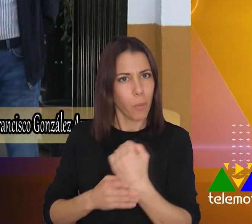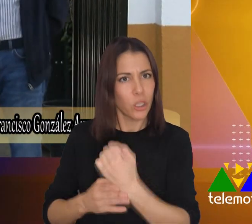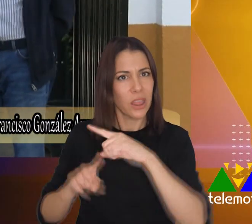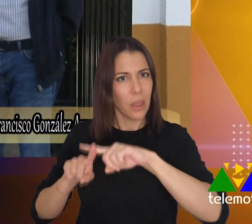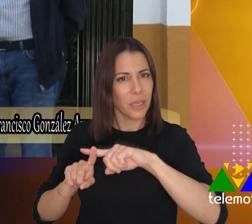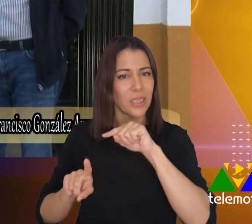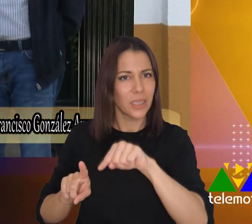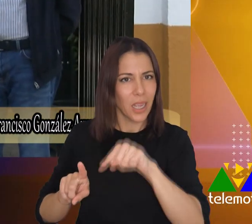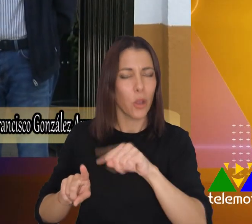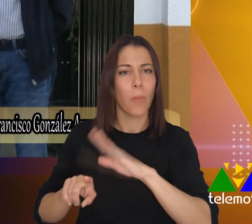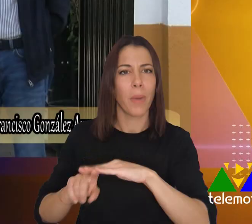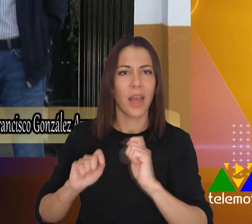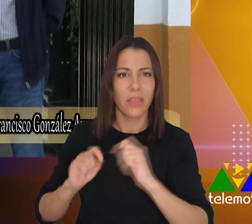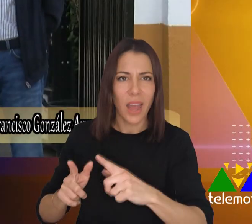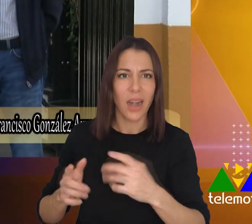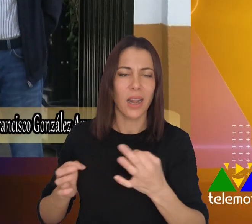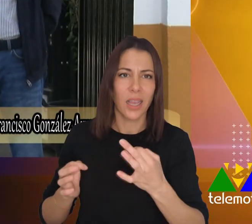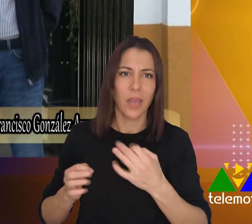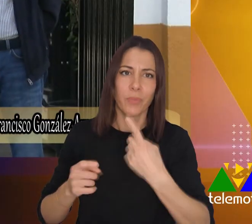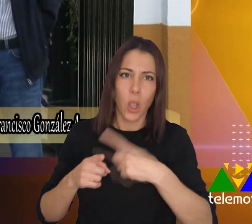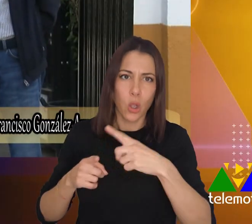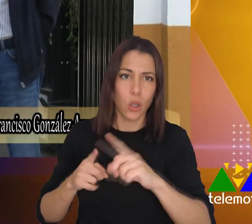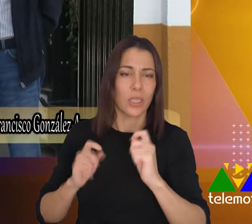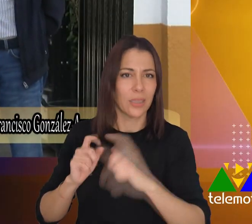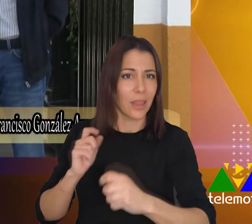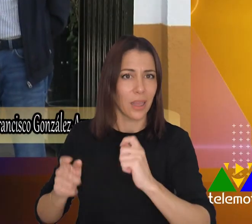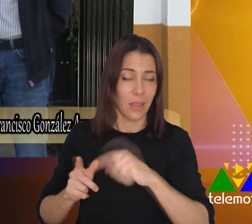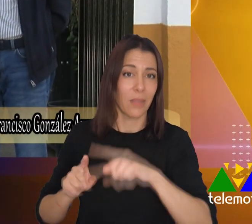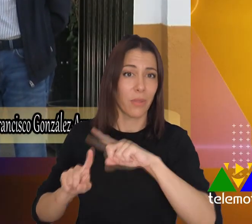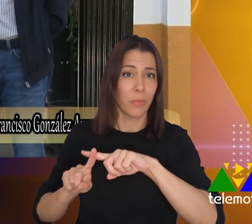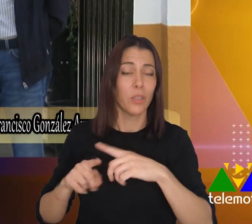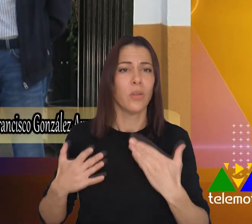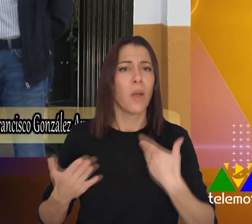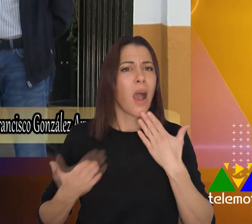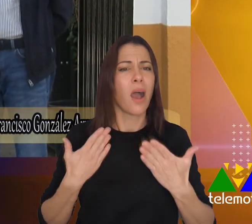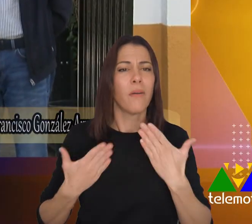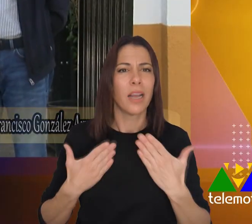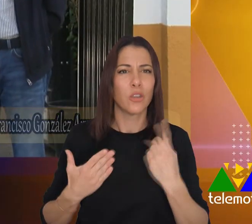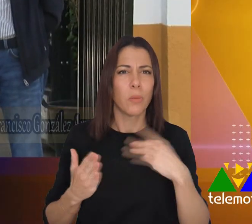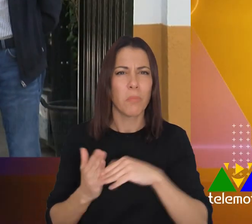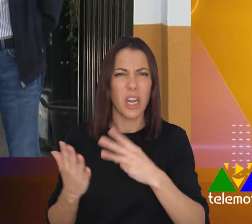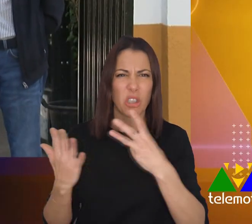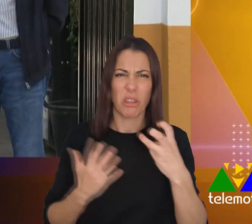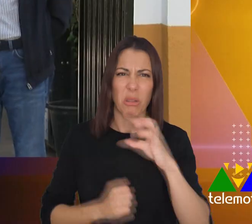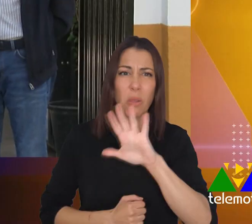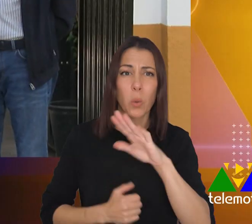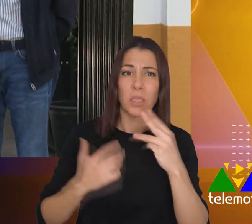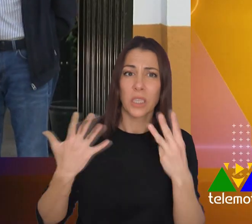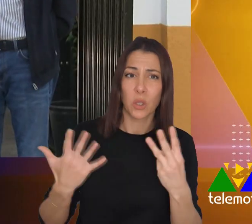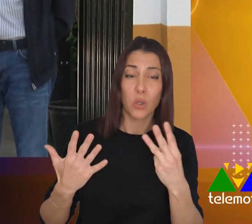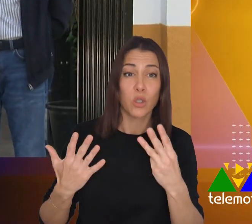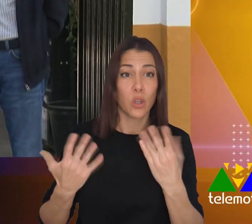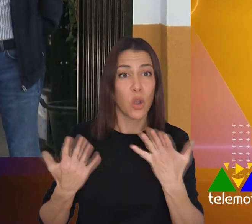darle cierta prestancia al cementerio. Estamos hablando de 1858, de la